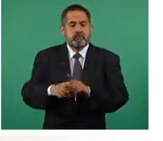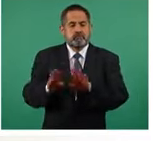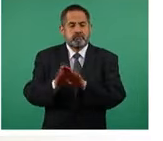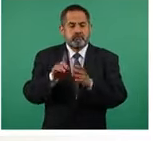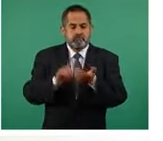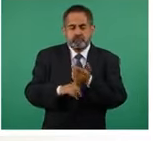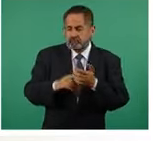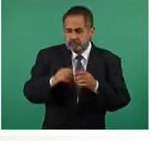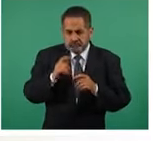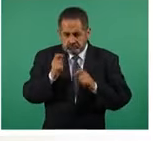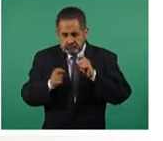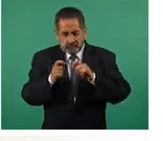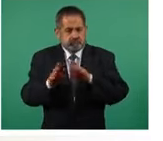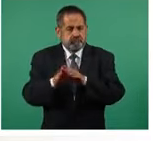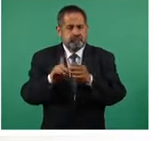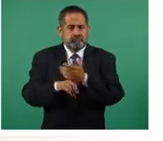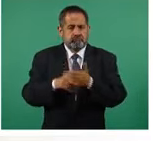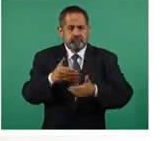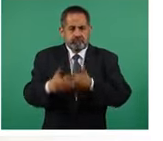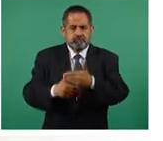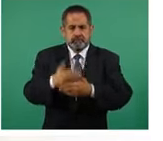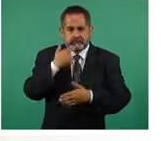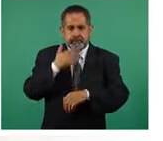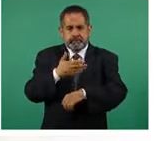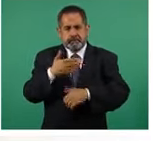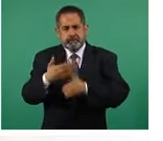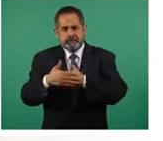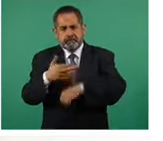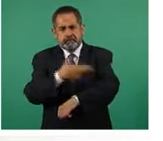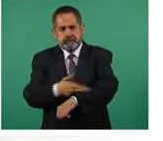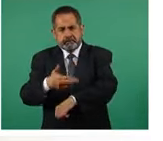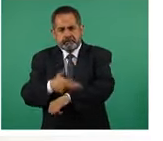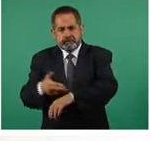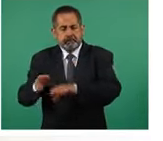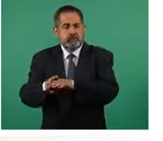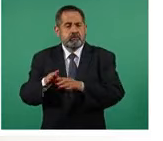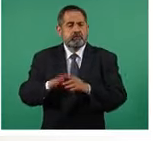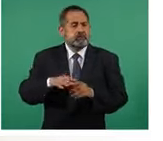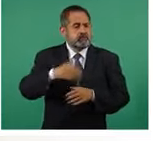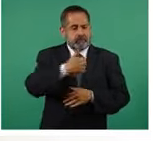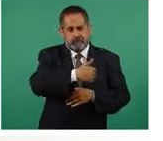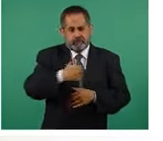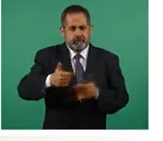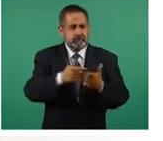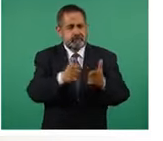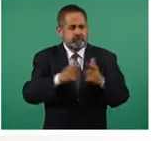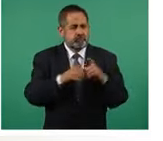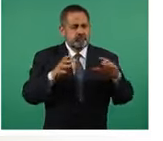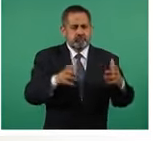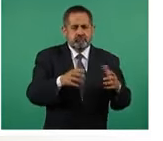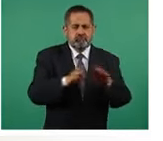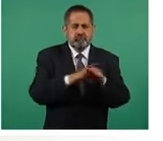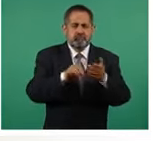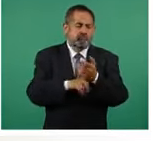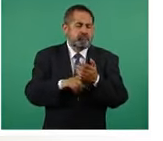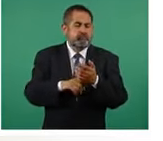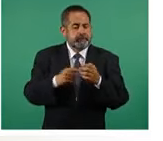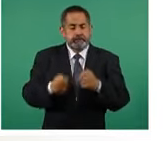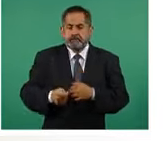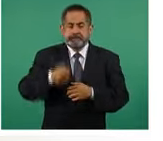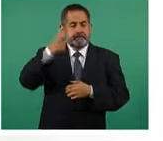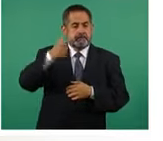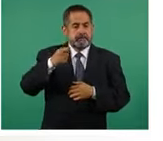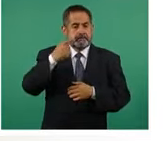sus actualizaciones, se ha ido avanzando en cada uno de los grupos etarios, iniciando en esa primera categoría